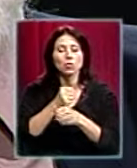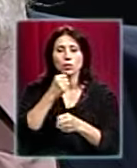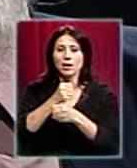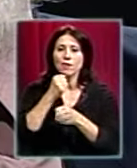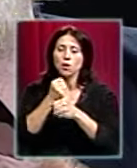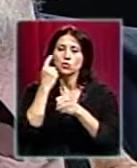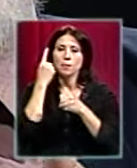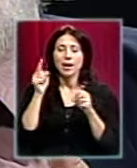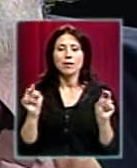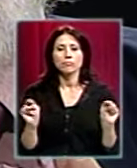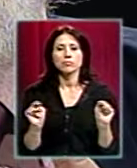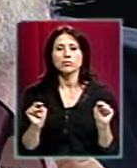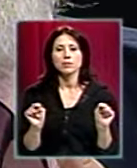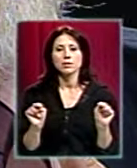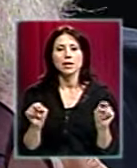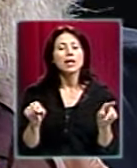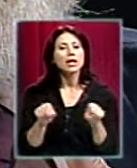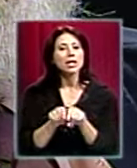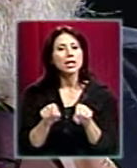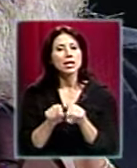neutral y